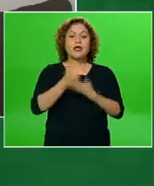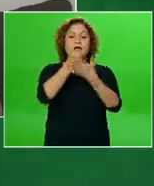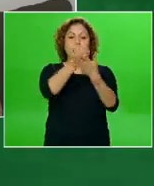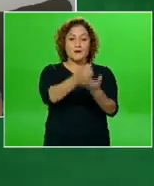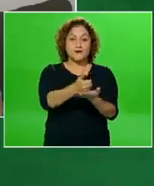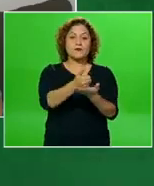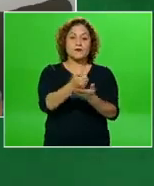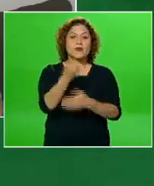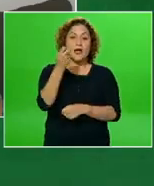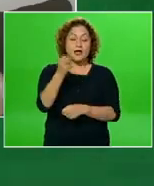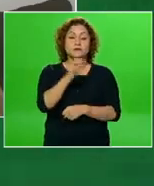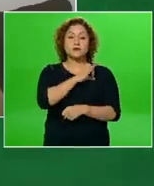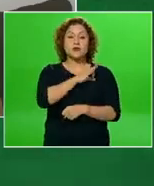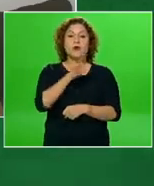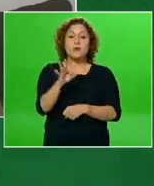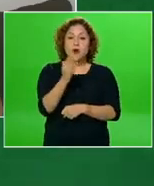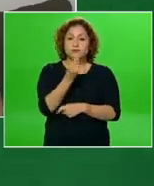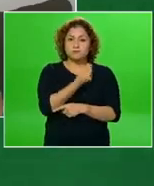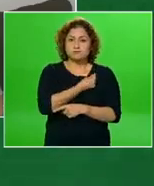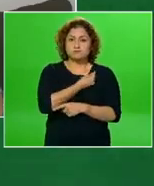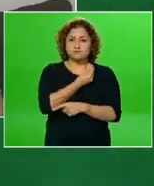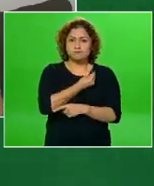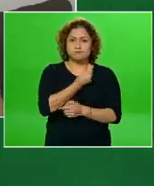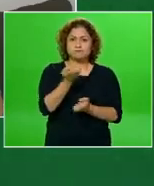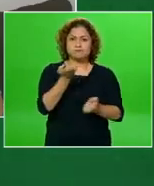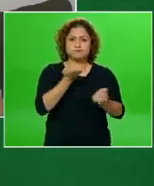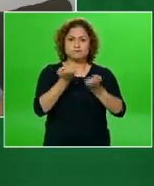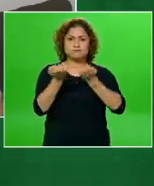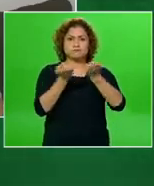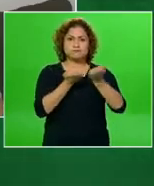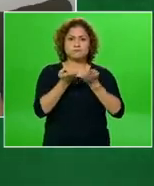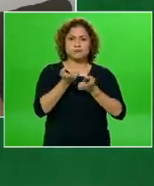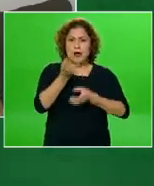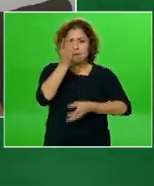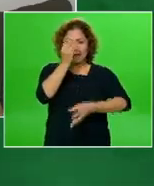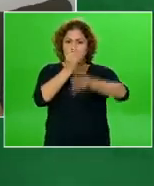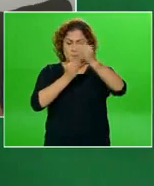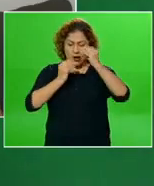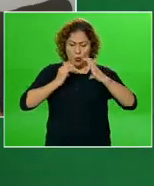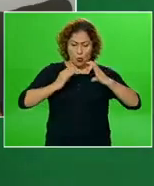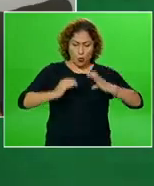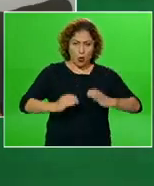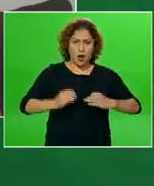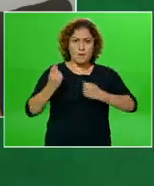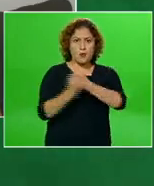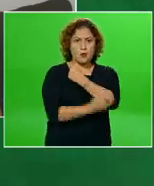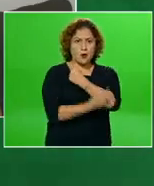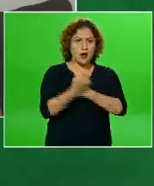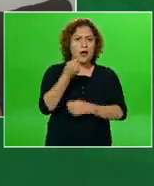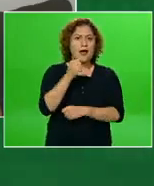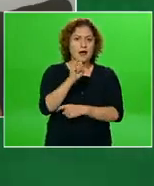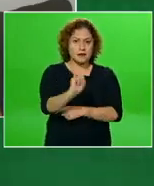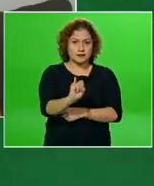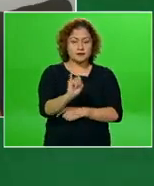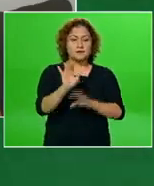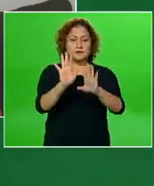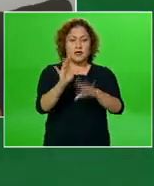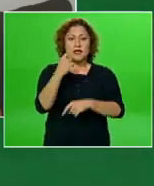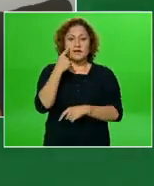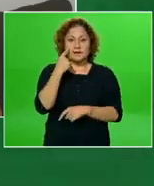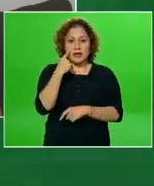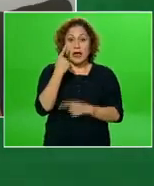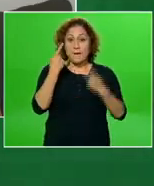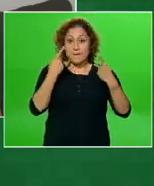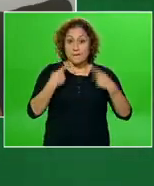resistencia insulina si activamos grupos musculares grandes entonces no pinte ningún momento vamos a escribir a las